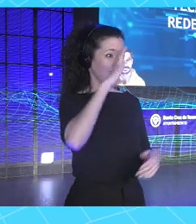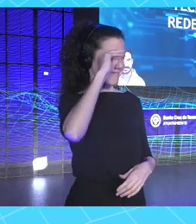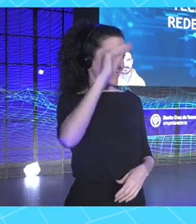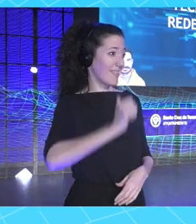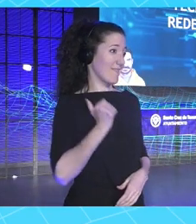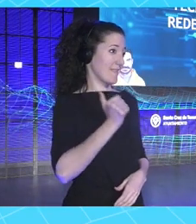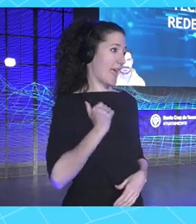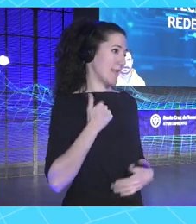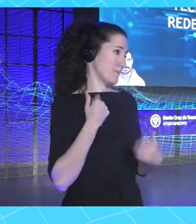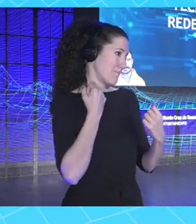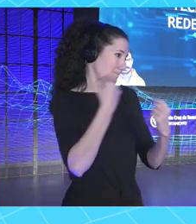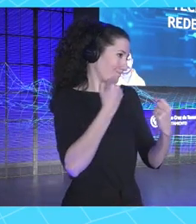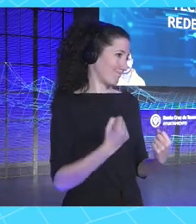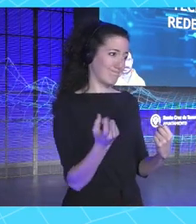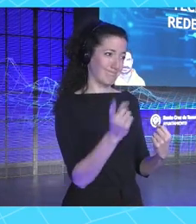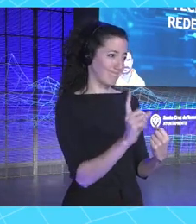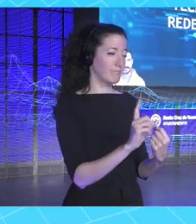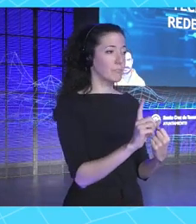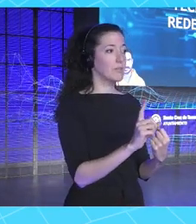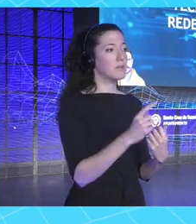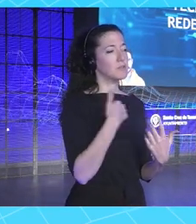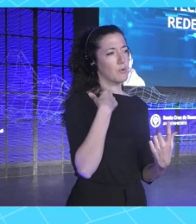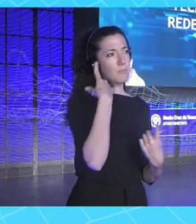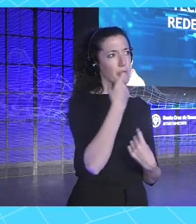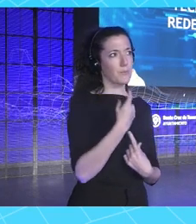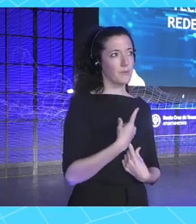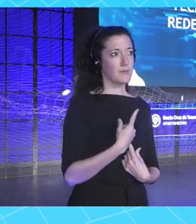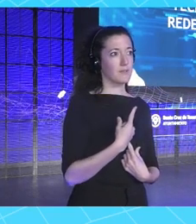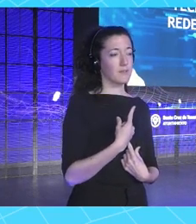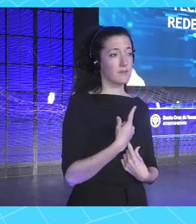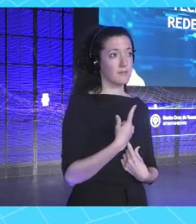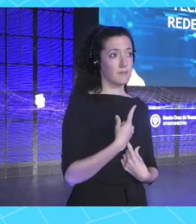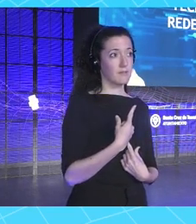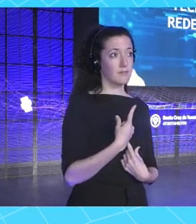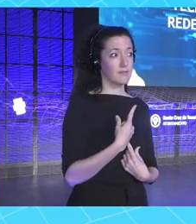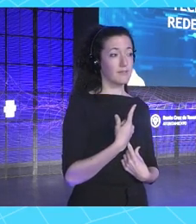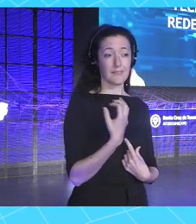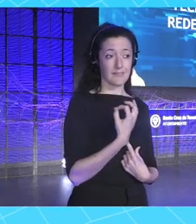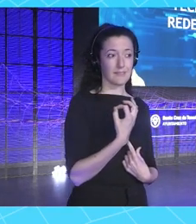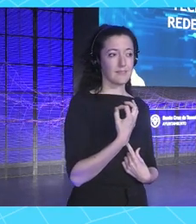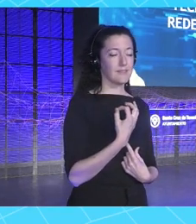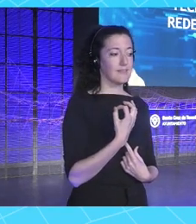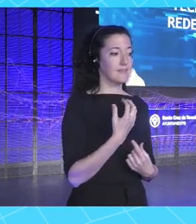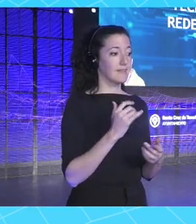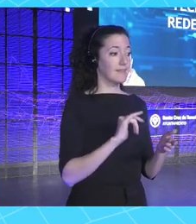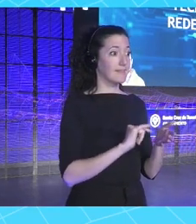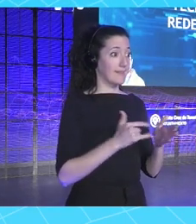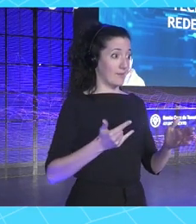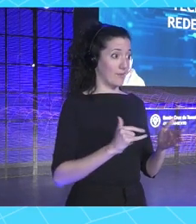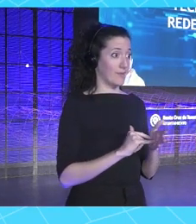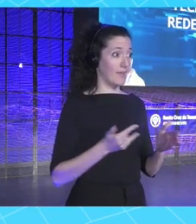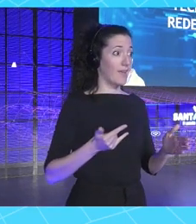y me dice la siguiente pregunta no sé si os lo habéis hecho alguna vez que Cómo ayuda la tecnología